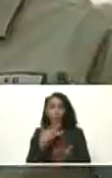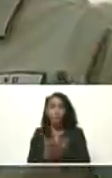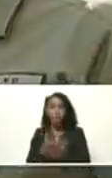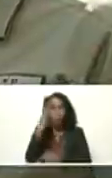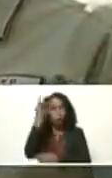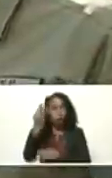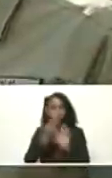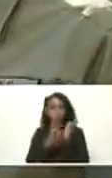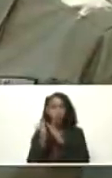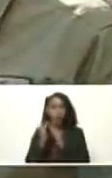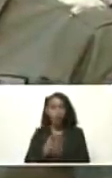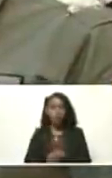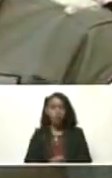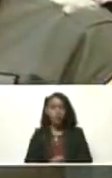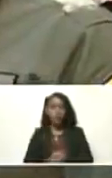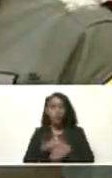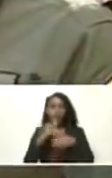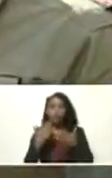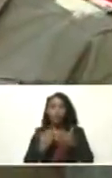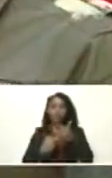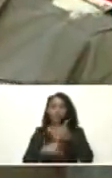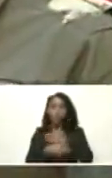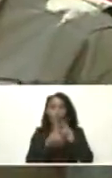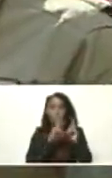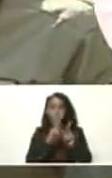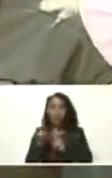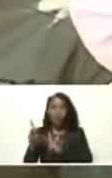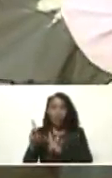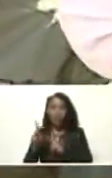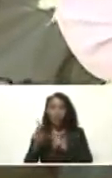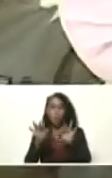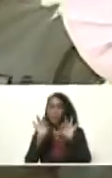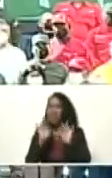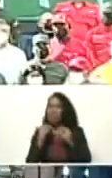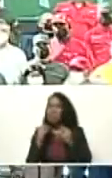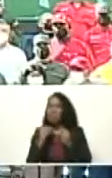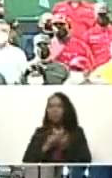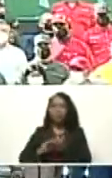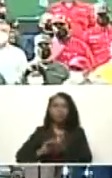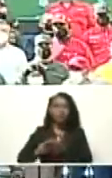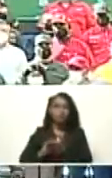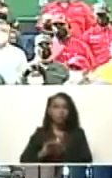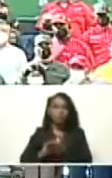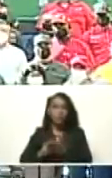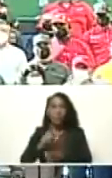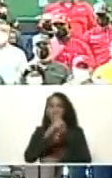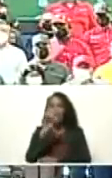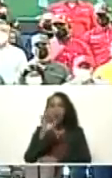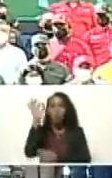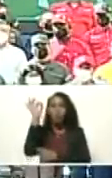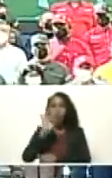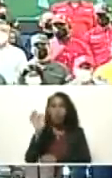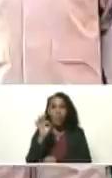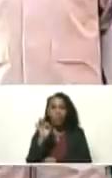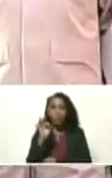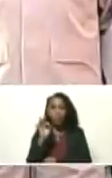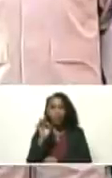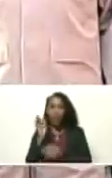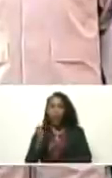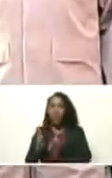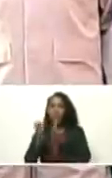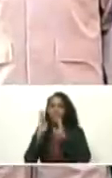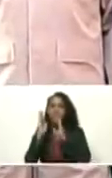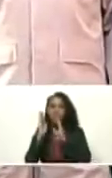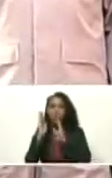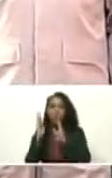consejos comunales que vayamos a un plan especial para recuperar el 100% de las instalaciones